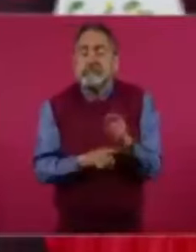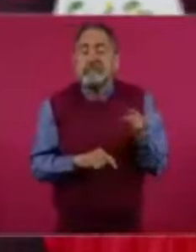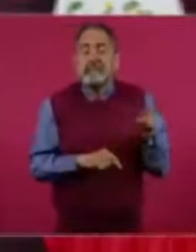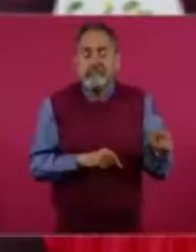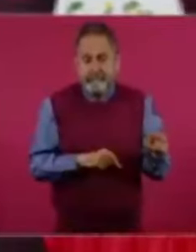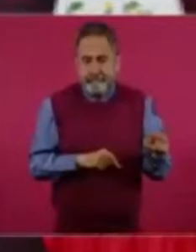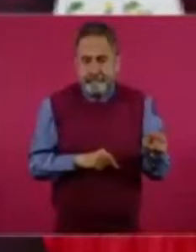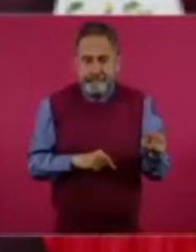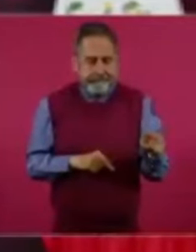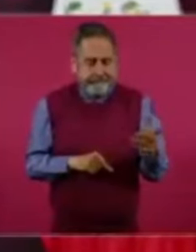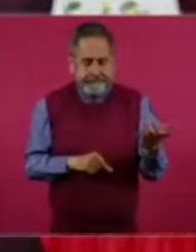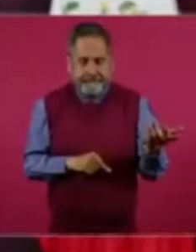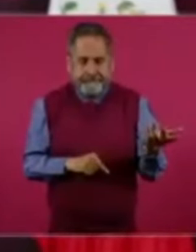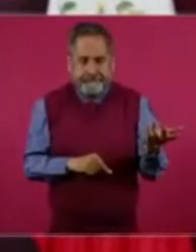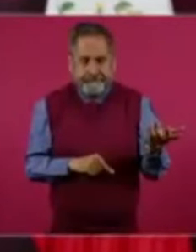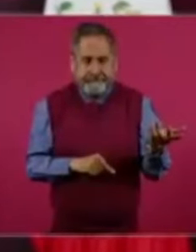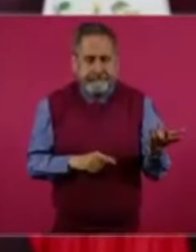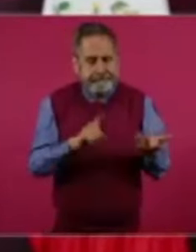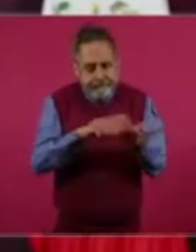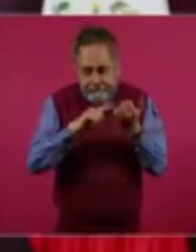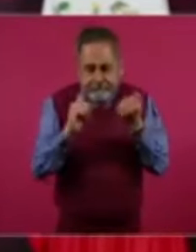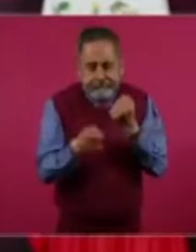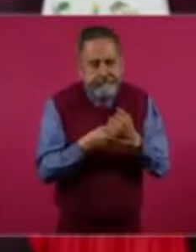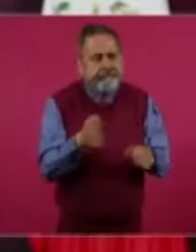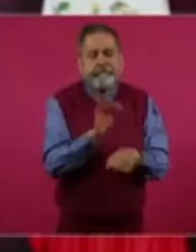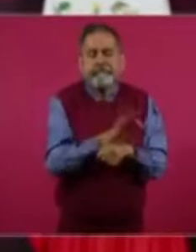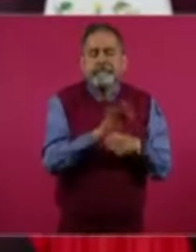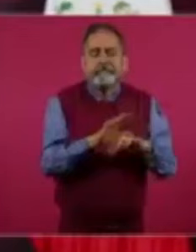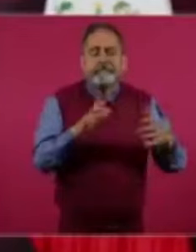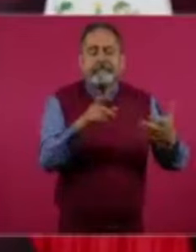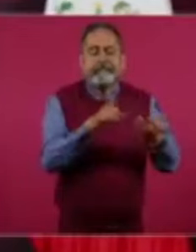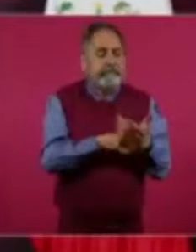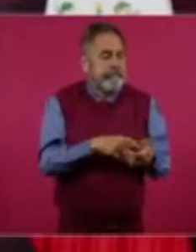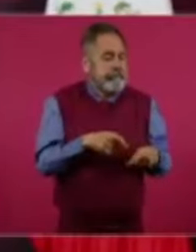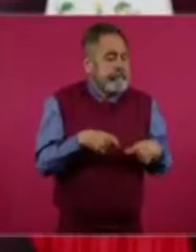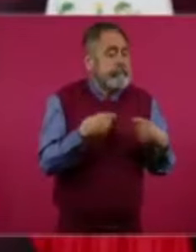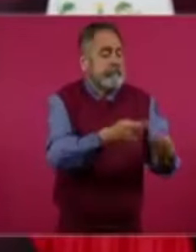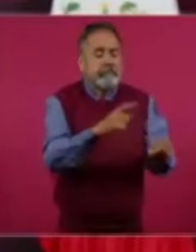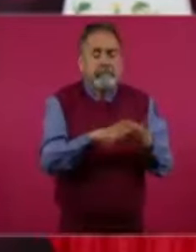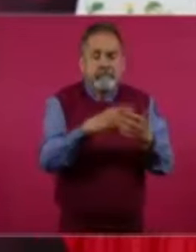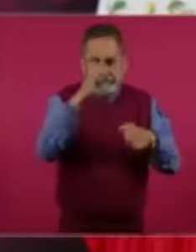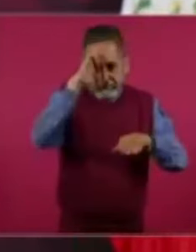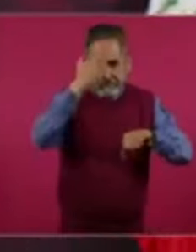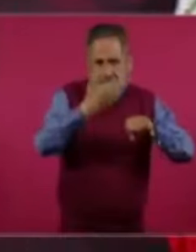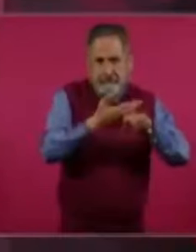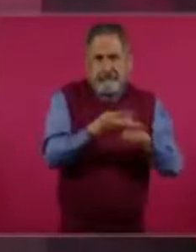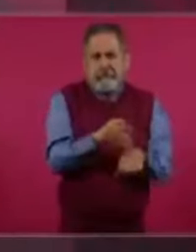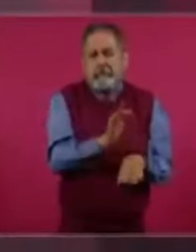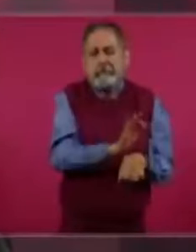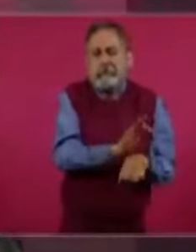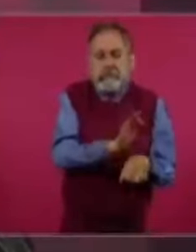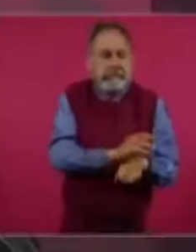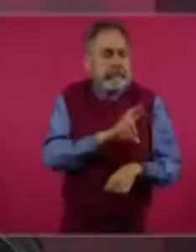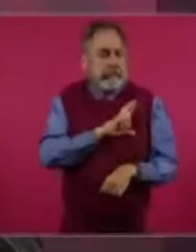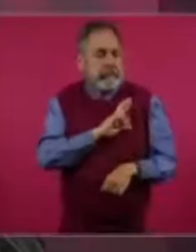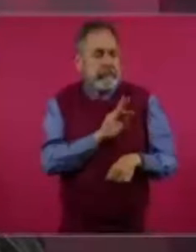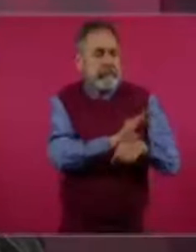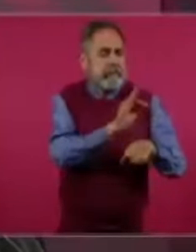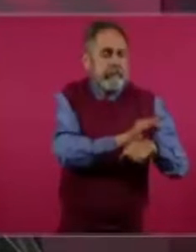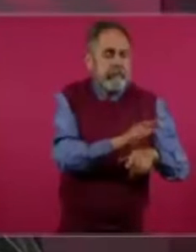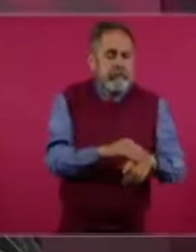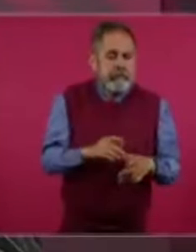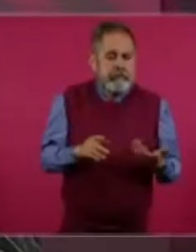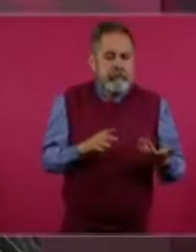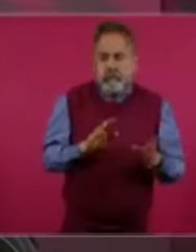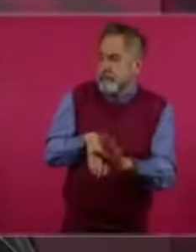tienen en el fondo el propósito de favorecer a las empresas particulares, privadas,